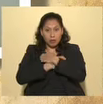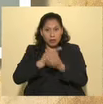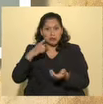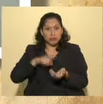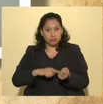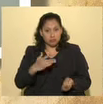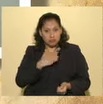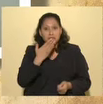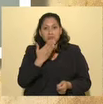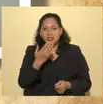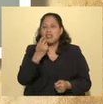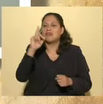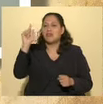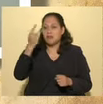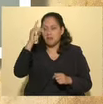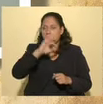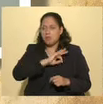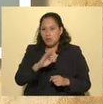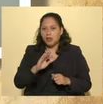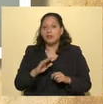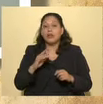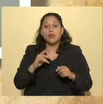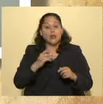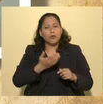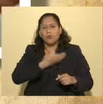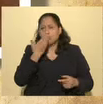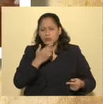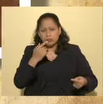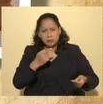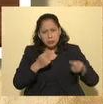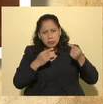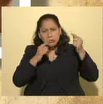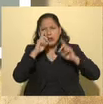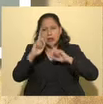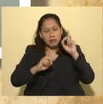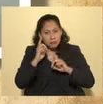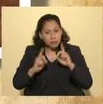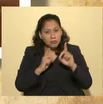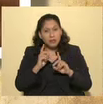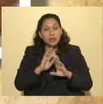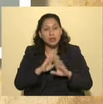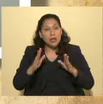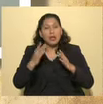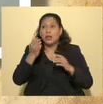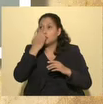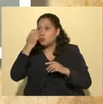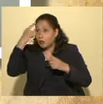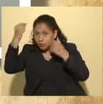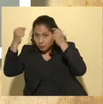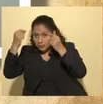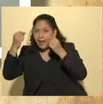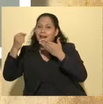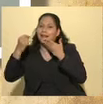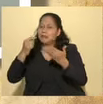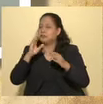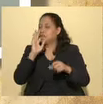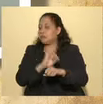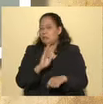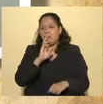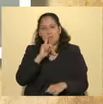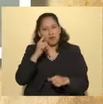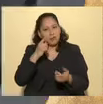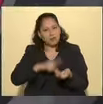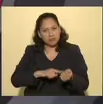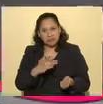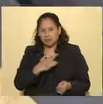eres un campeón de la vida. Y si a lo largo de tu carrera deportiva pudiste haber también estudiado una carrera y te gradúas, seguramente vas a ser una persona de